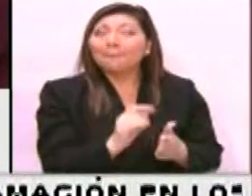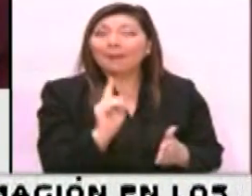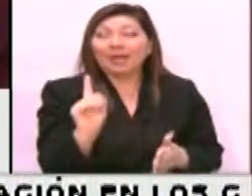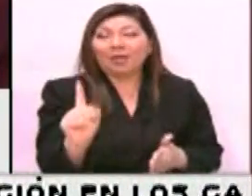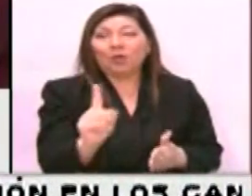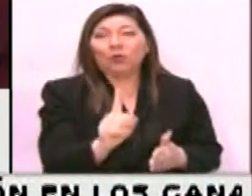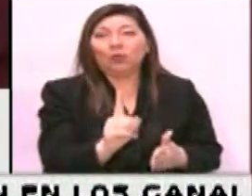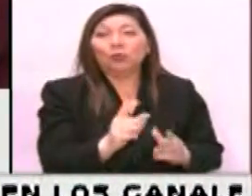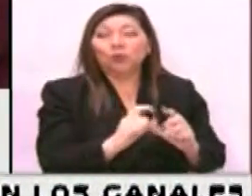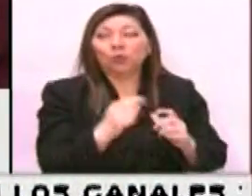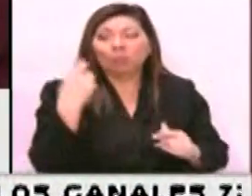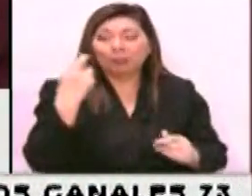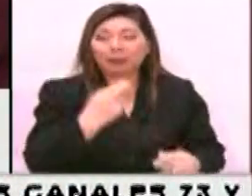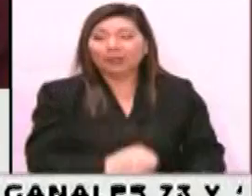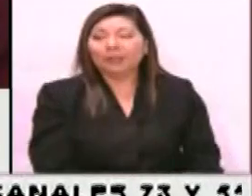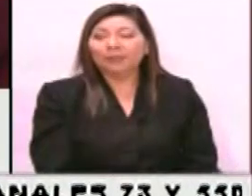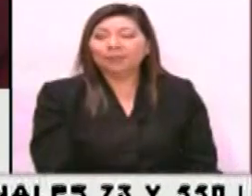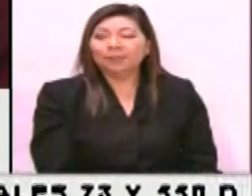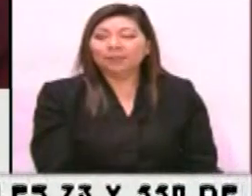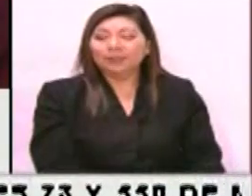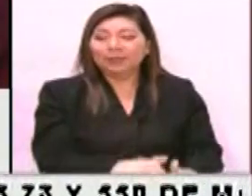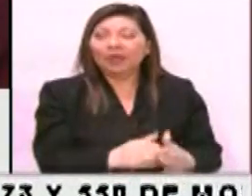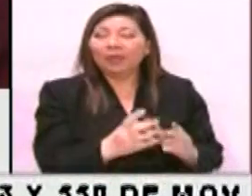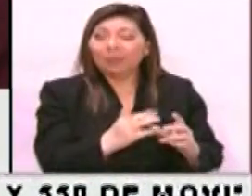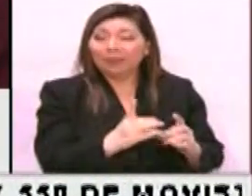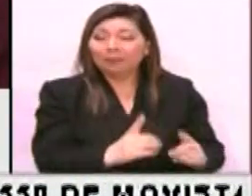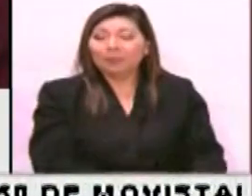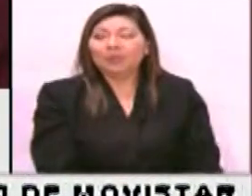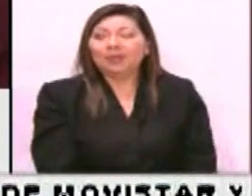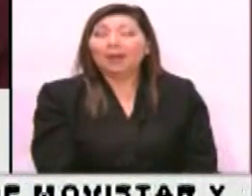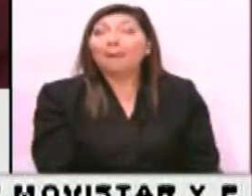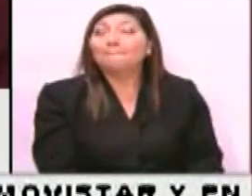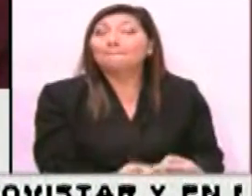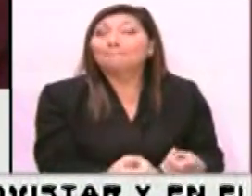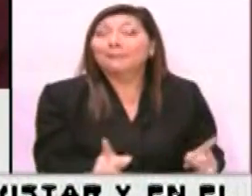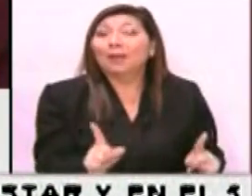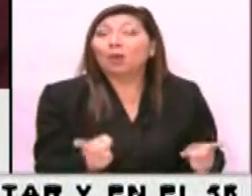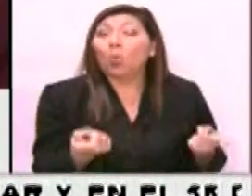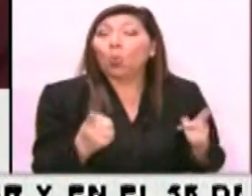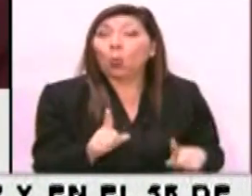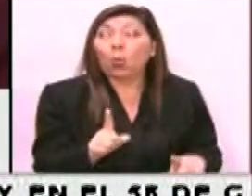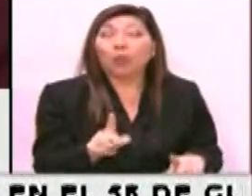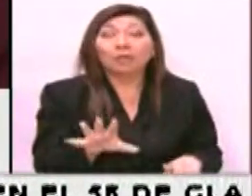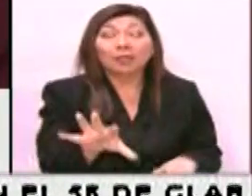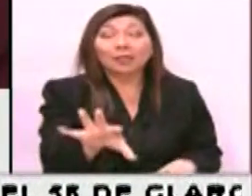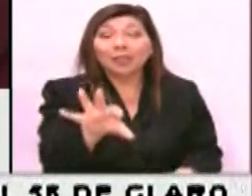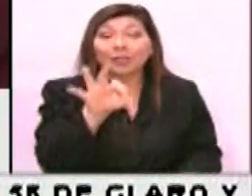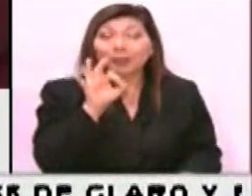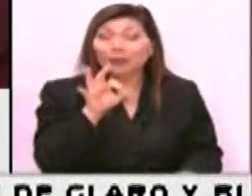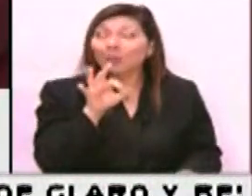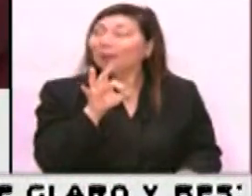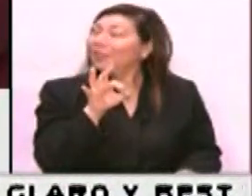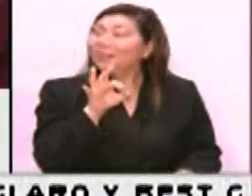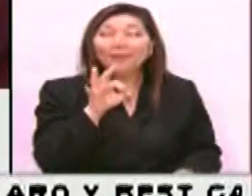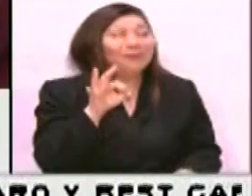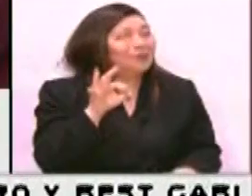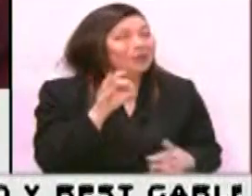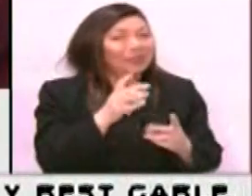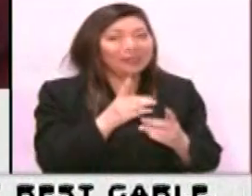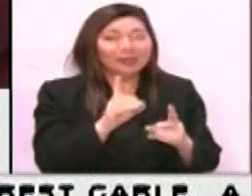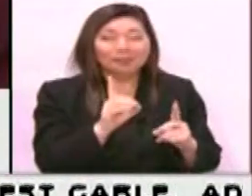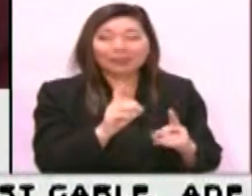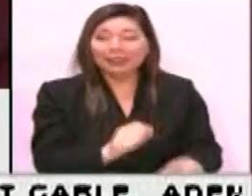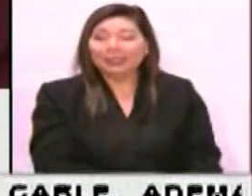cada uno de sus partidos. Elegís un diputado, pero cuando lo habéis escogido, no es ya el diputado